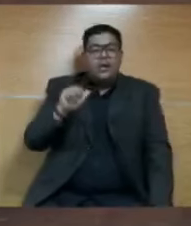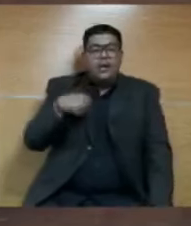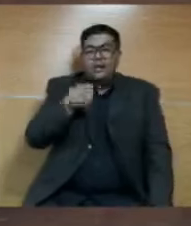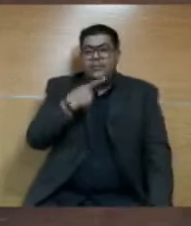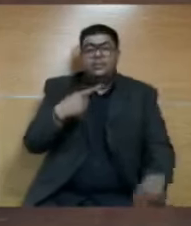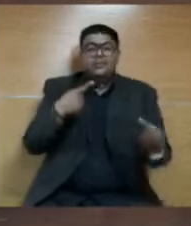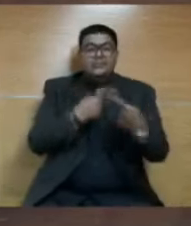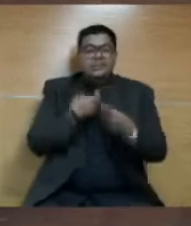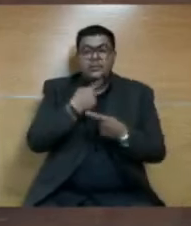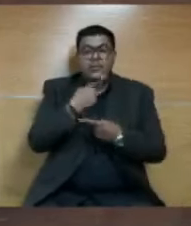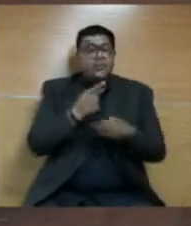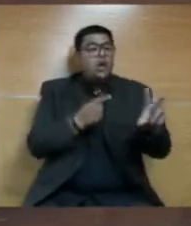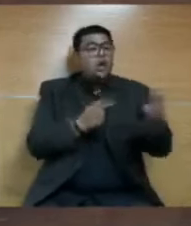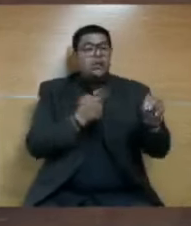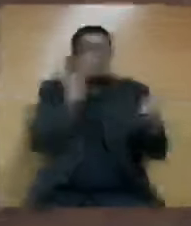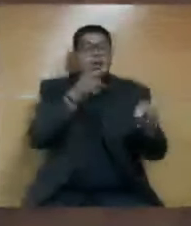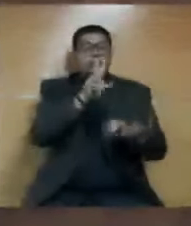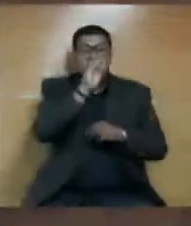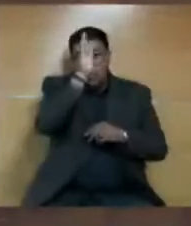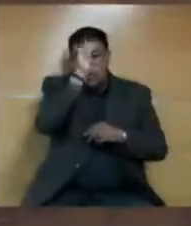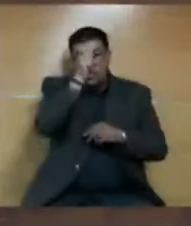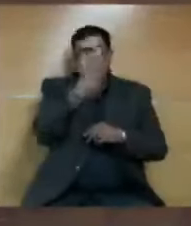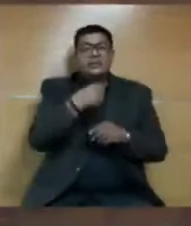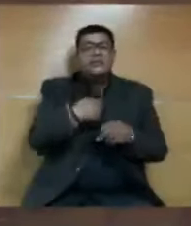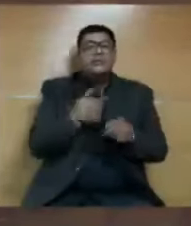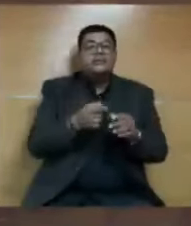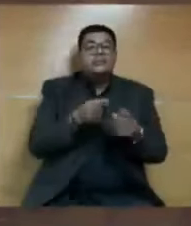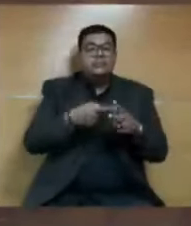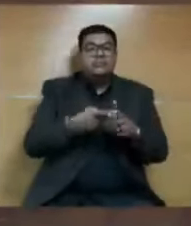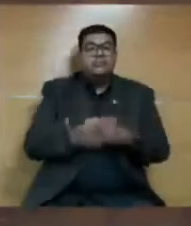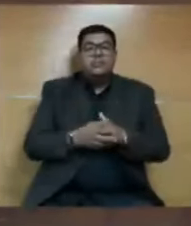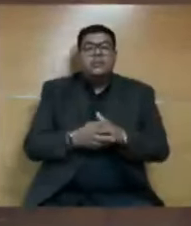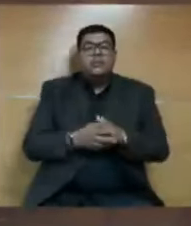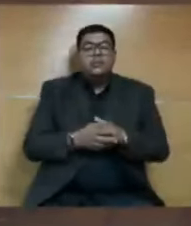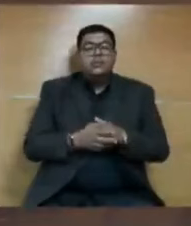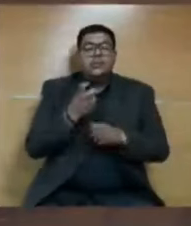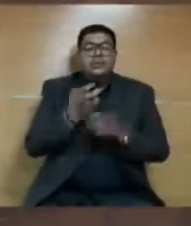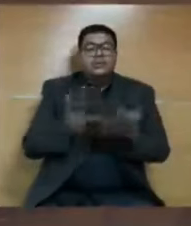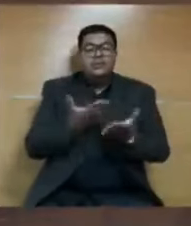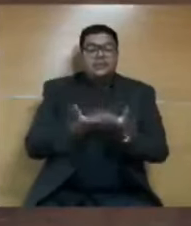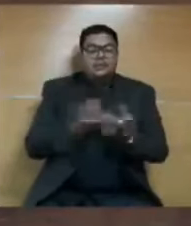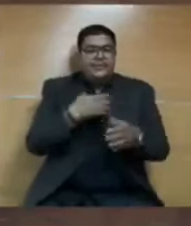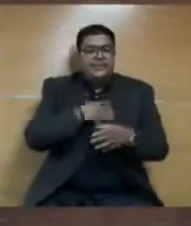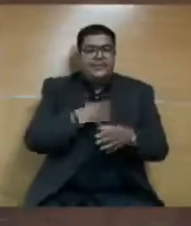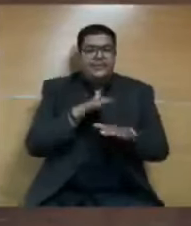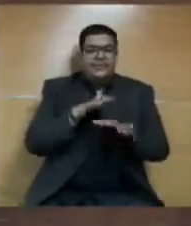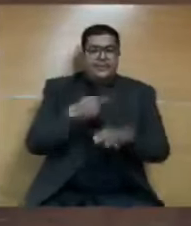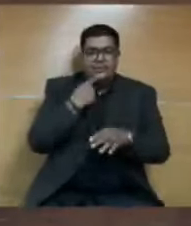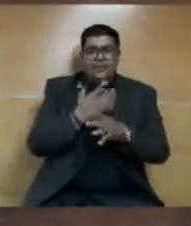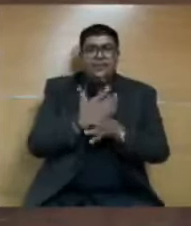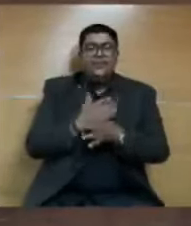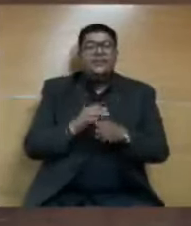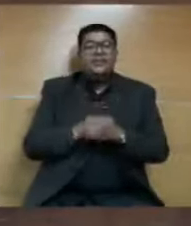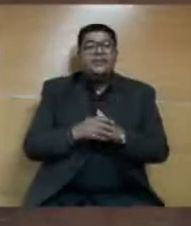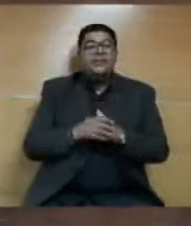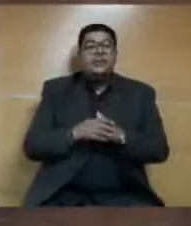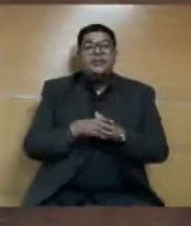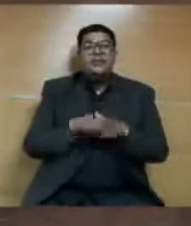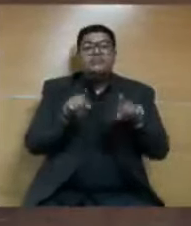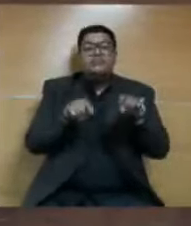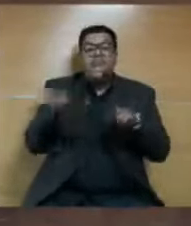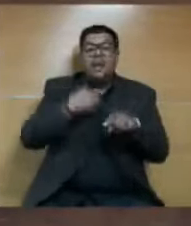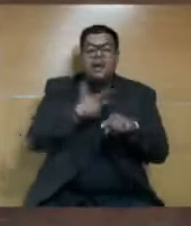a que esas casillas que se encontraron fueran recontadas. Por lo que ve al agravio consistente en que existe inconsistencia